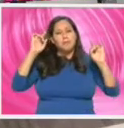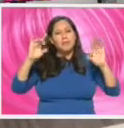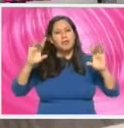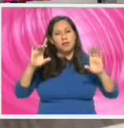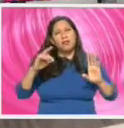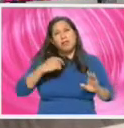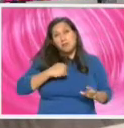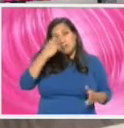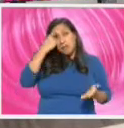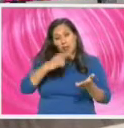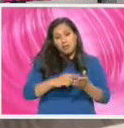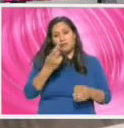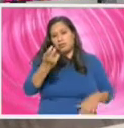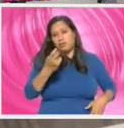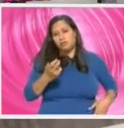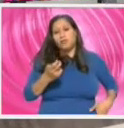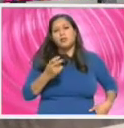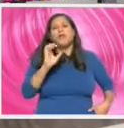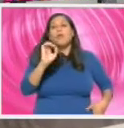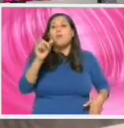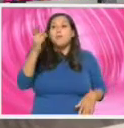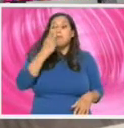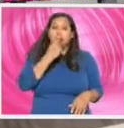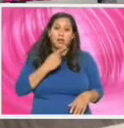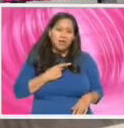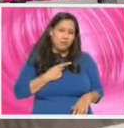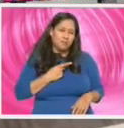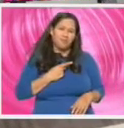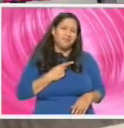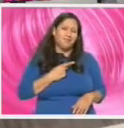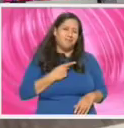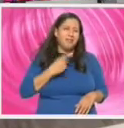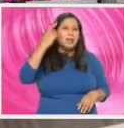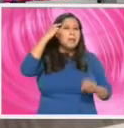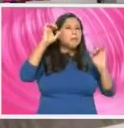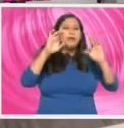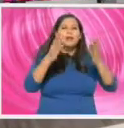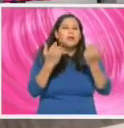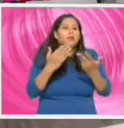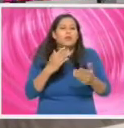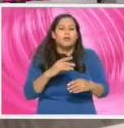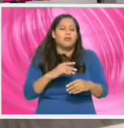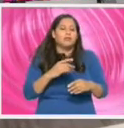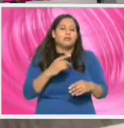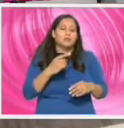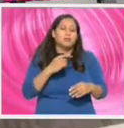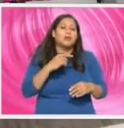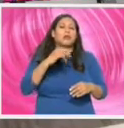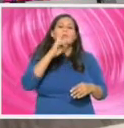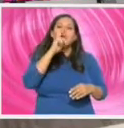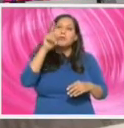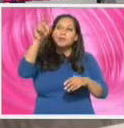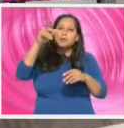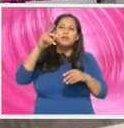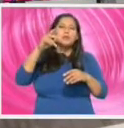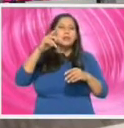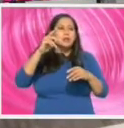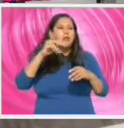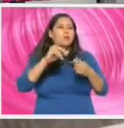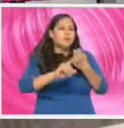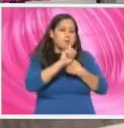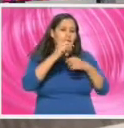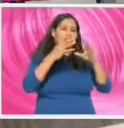lo que yo creo que es o porque alguien me contó y resulta que no era una migraña, entonces hay que checarlo, que tenía